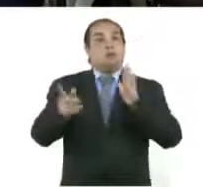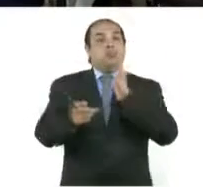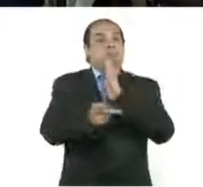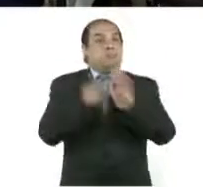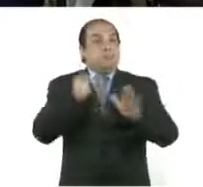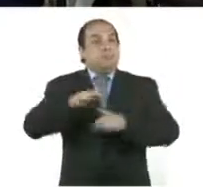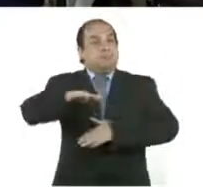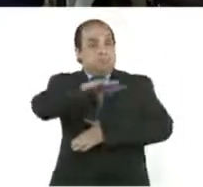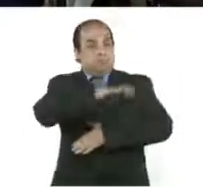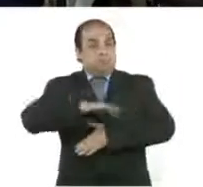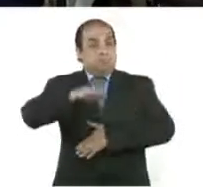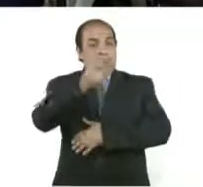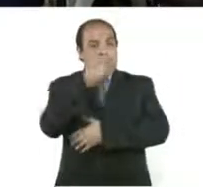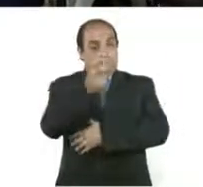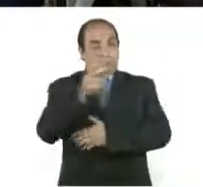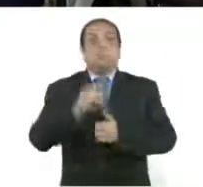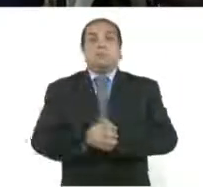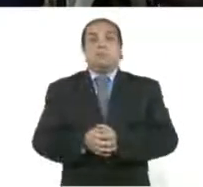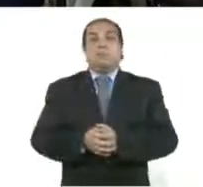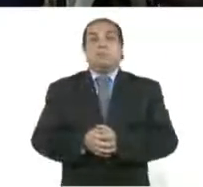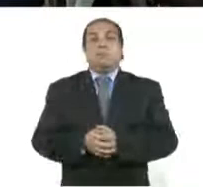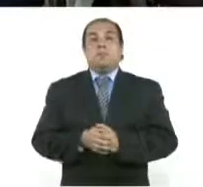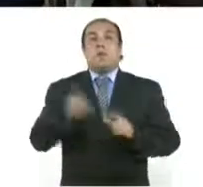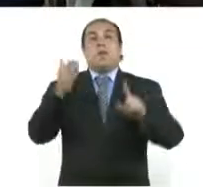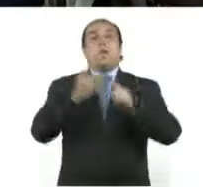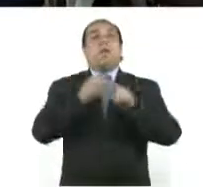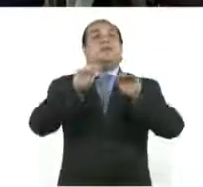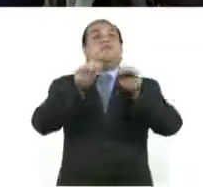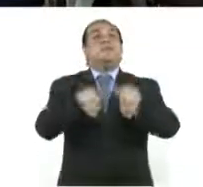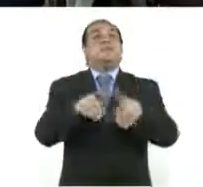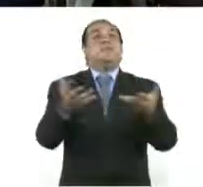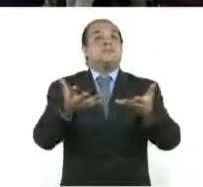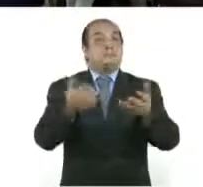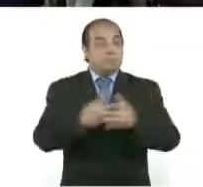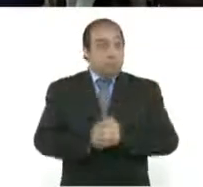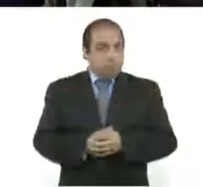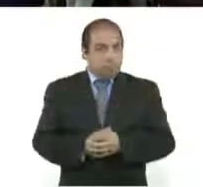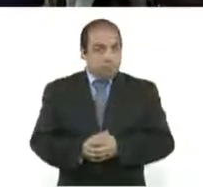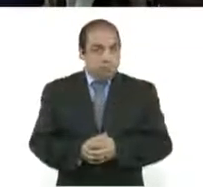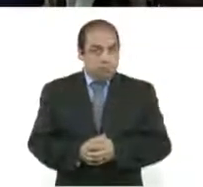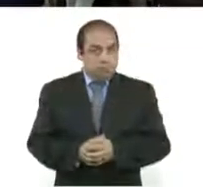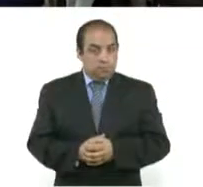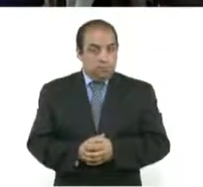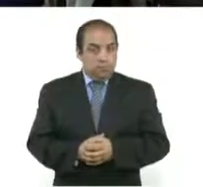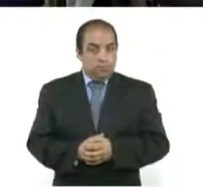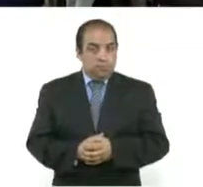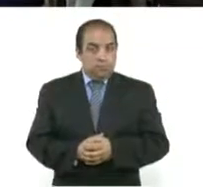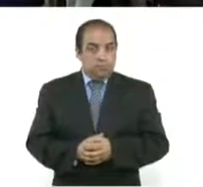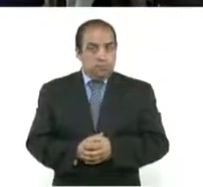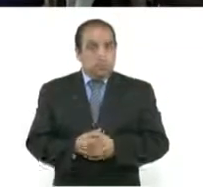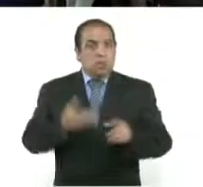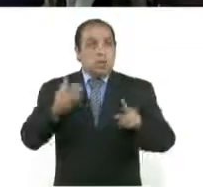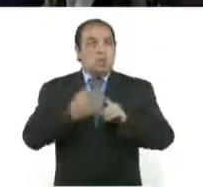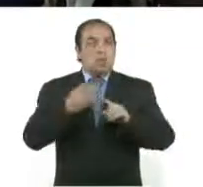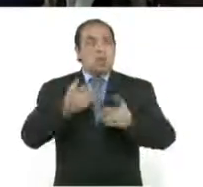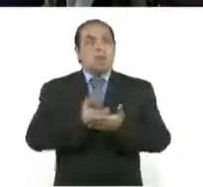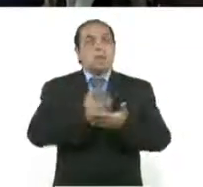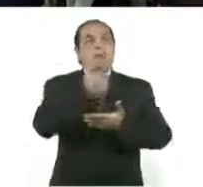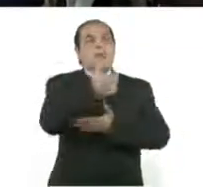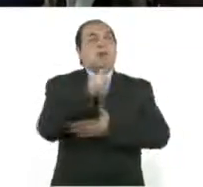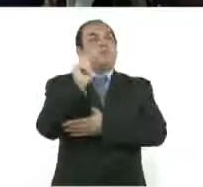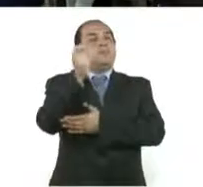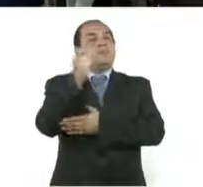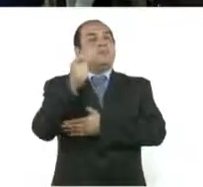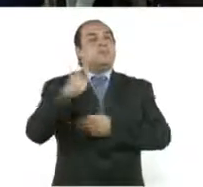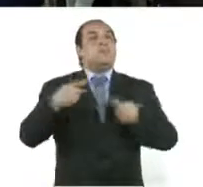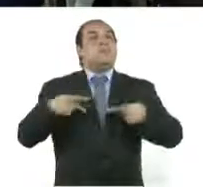espacios y se hace el registro para recibir la pensión de adulto mayor, de